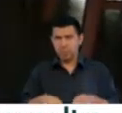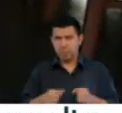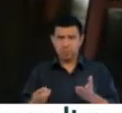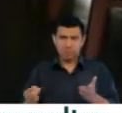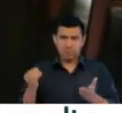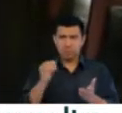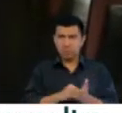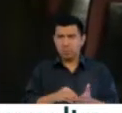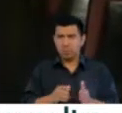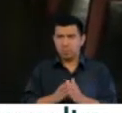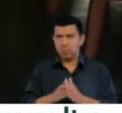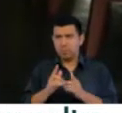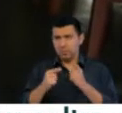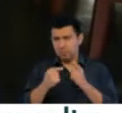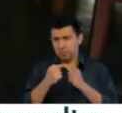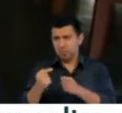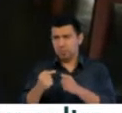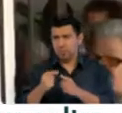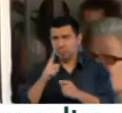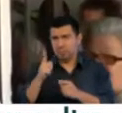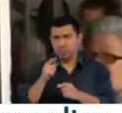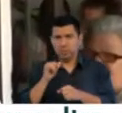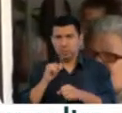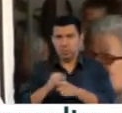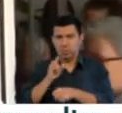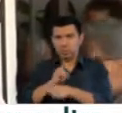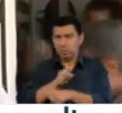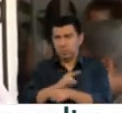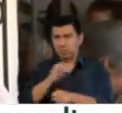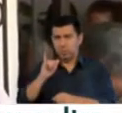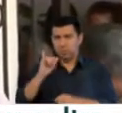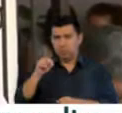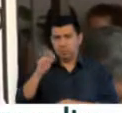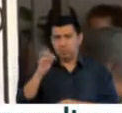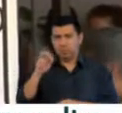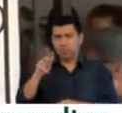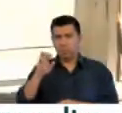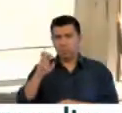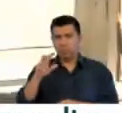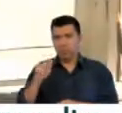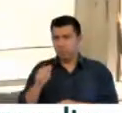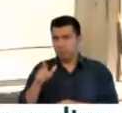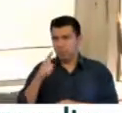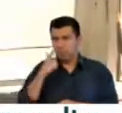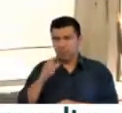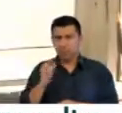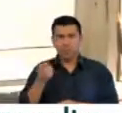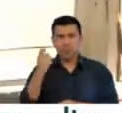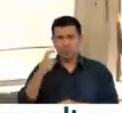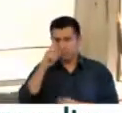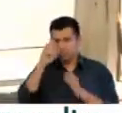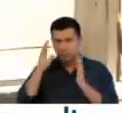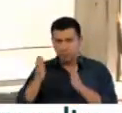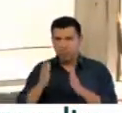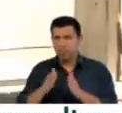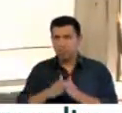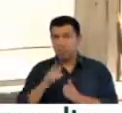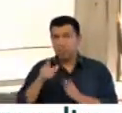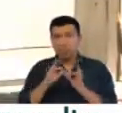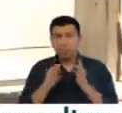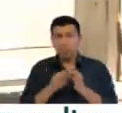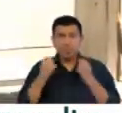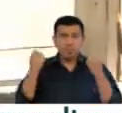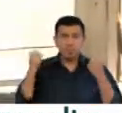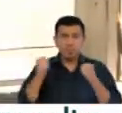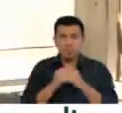un pronunciamiento ante la superintendencia de esta falta de atención. Esta familia espera